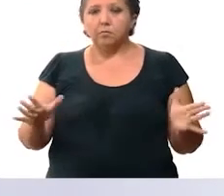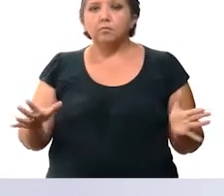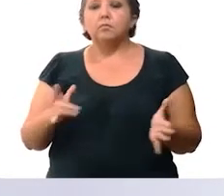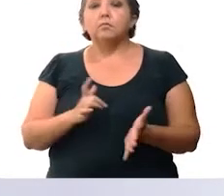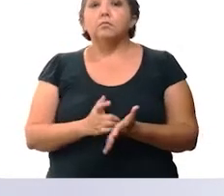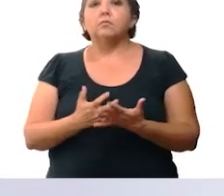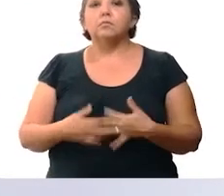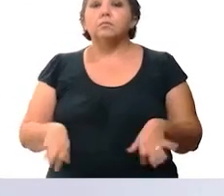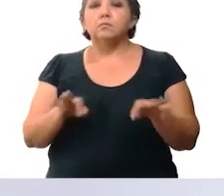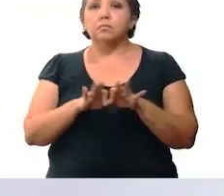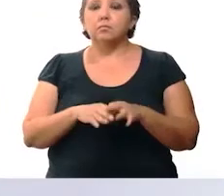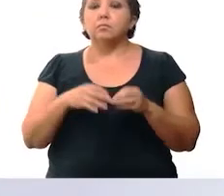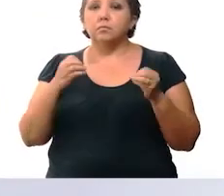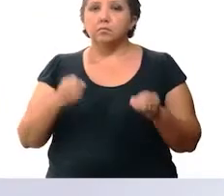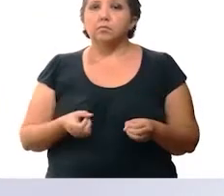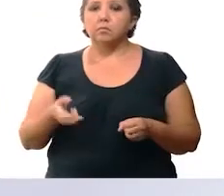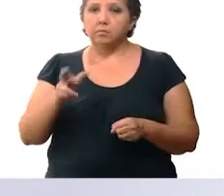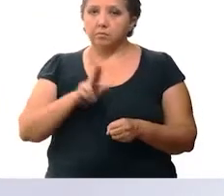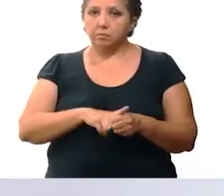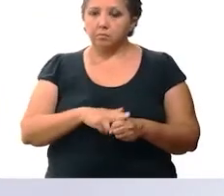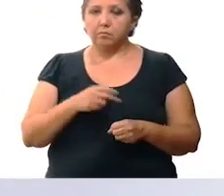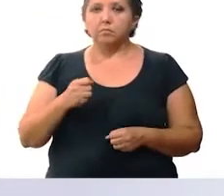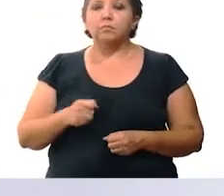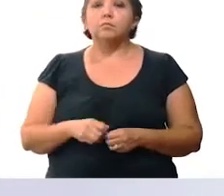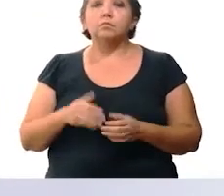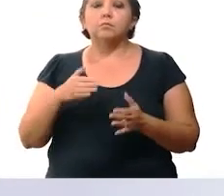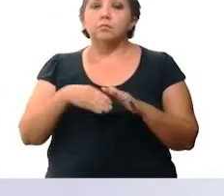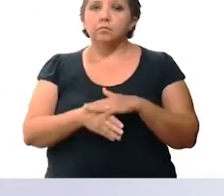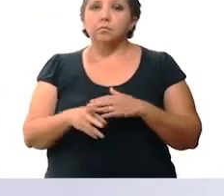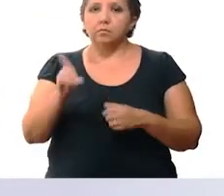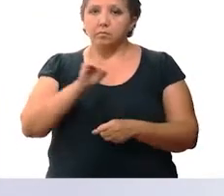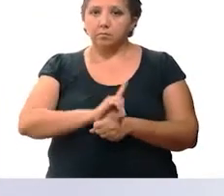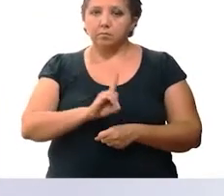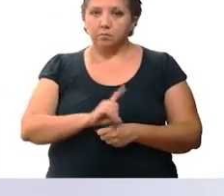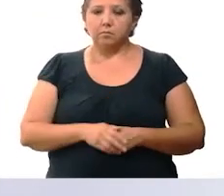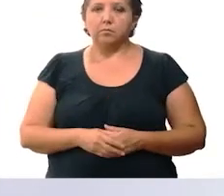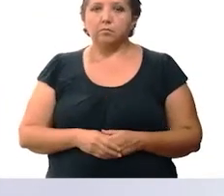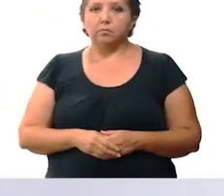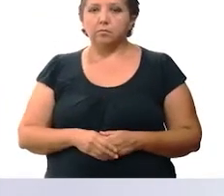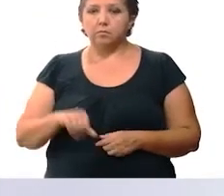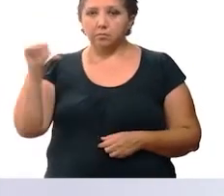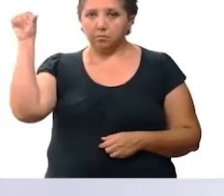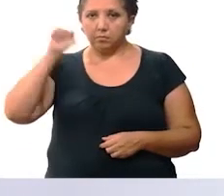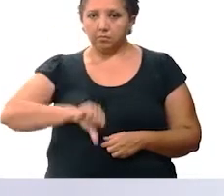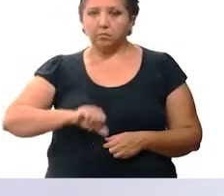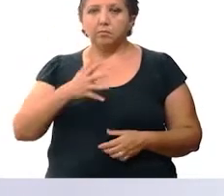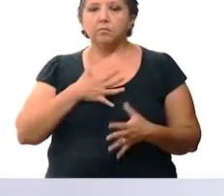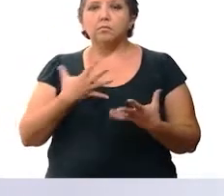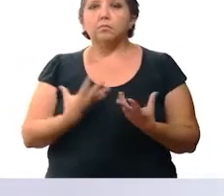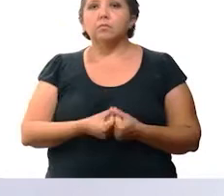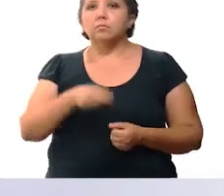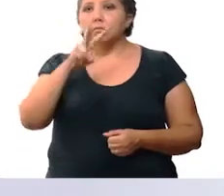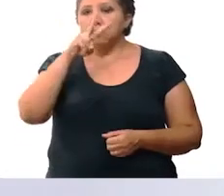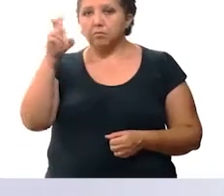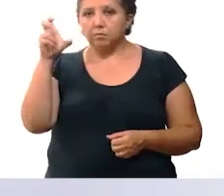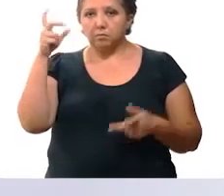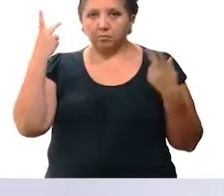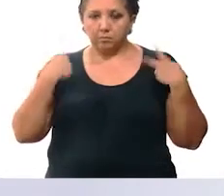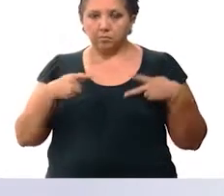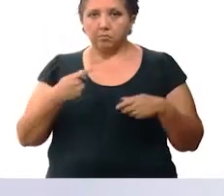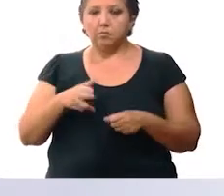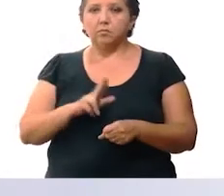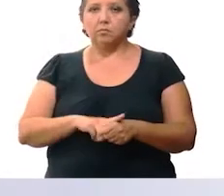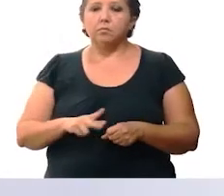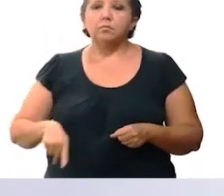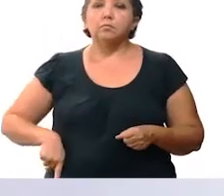reapertura económica los datos más importantes son la ocupación hospitalaria y los ingresos diarios. El día de hoy tenemos 200 pacientes